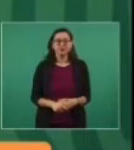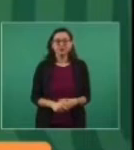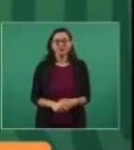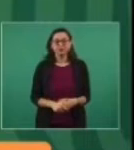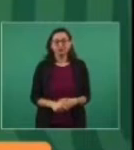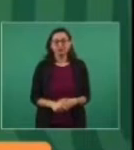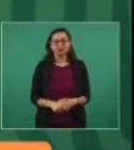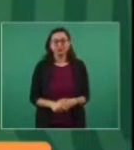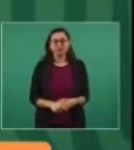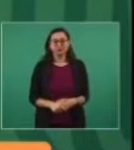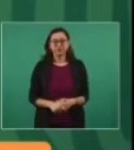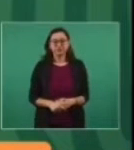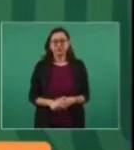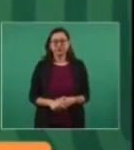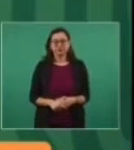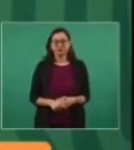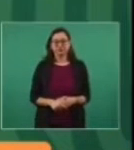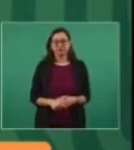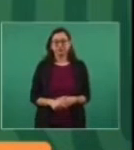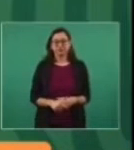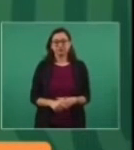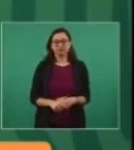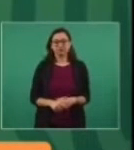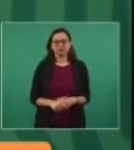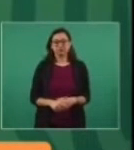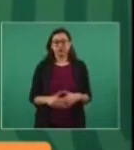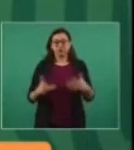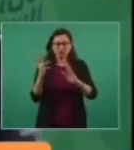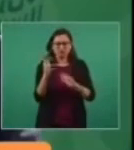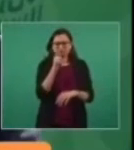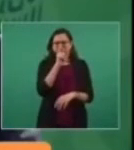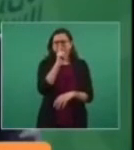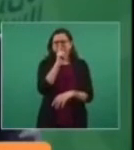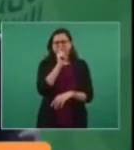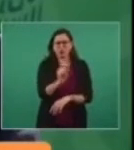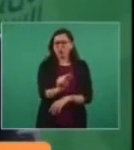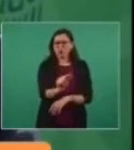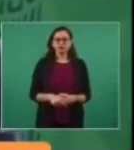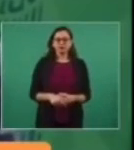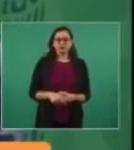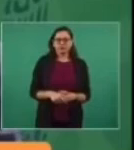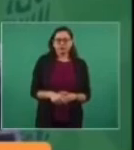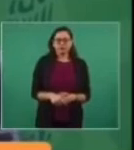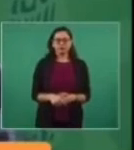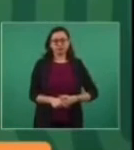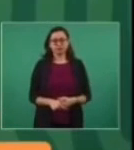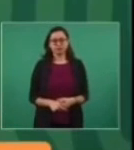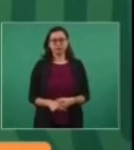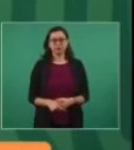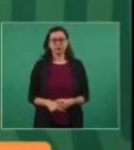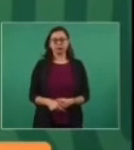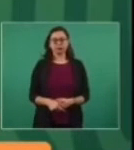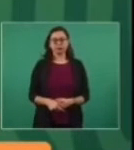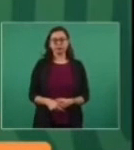muy pocos actos de violencia de estos grupos. Se portó, creo